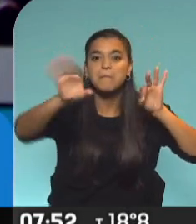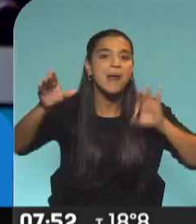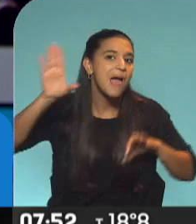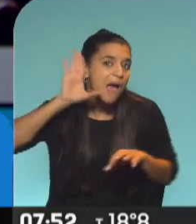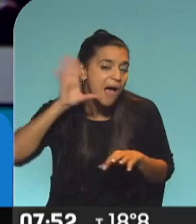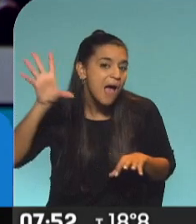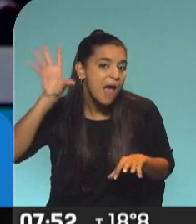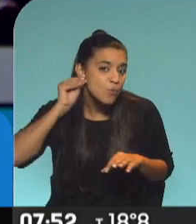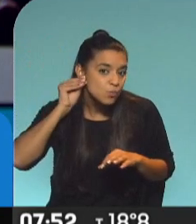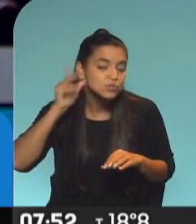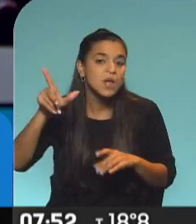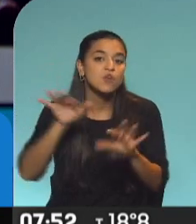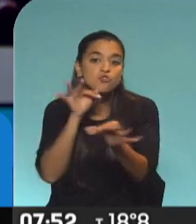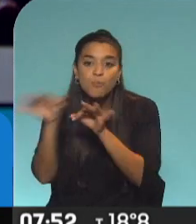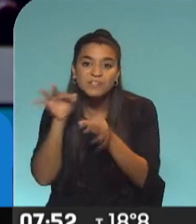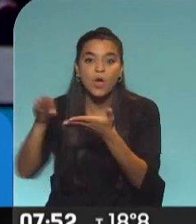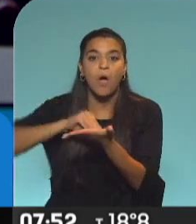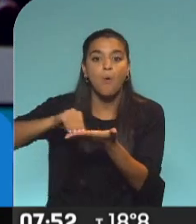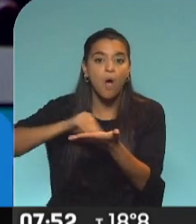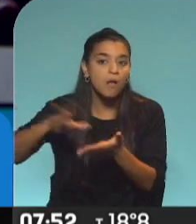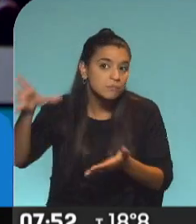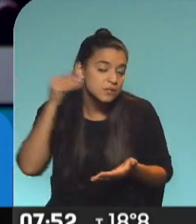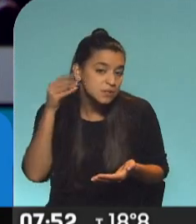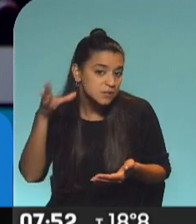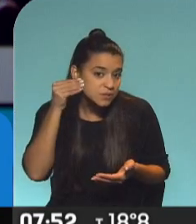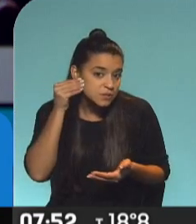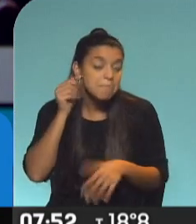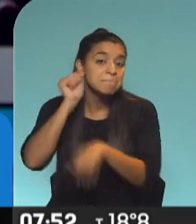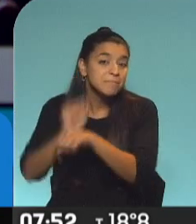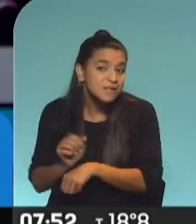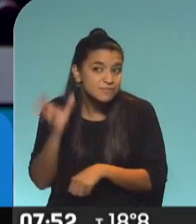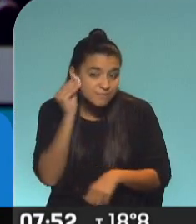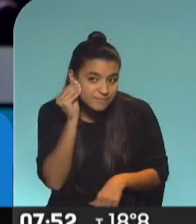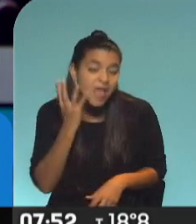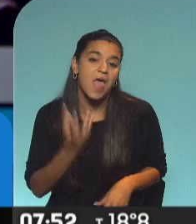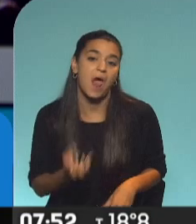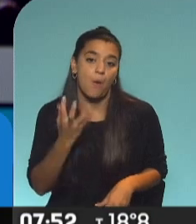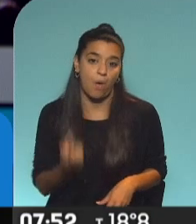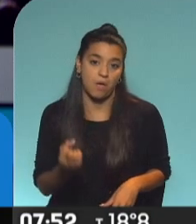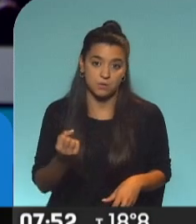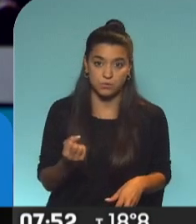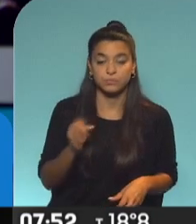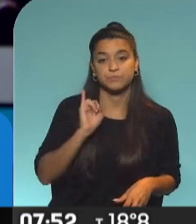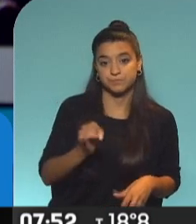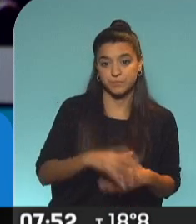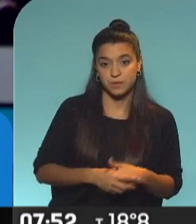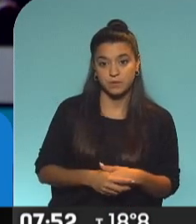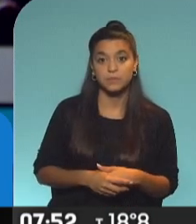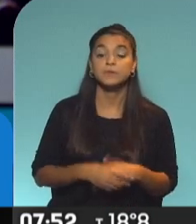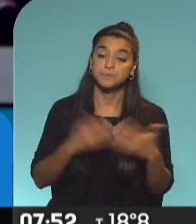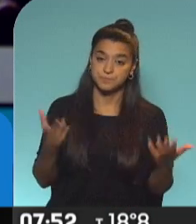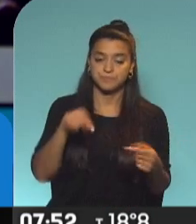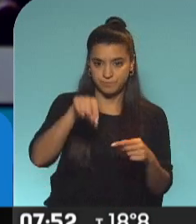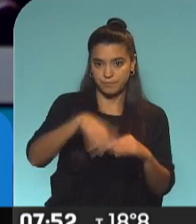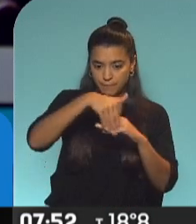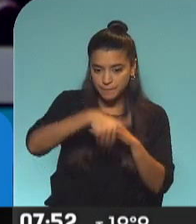escuchar las conversaciones de los abogados y de los presos entre sí y con sus familiares bueno a